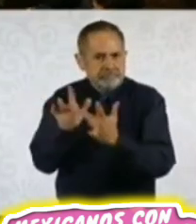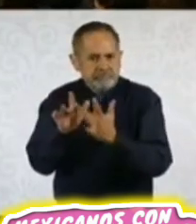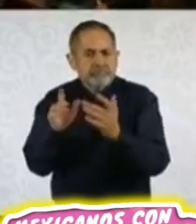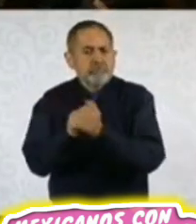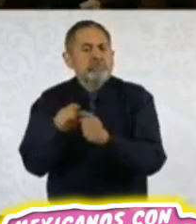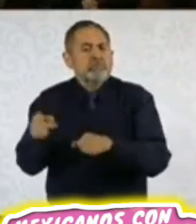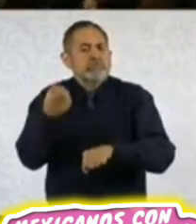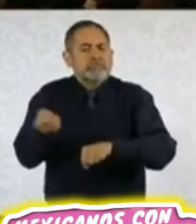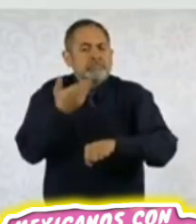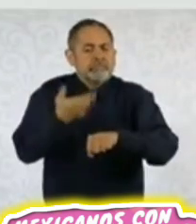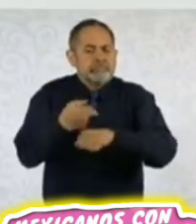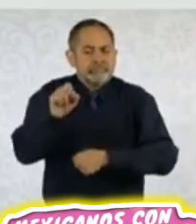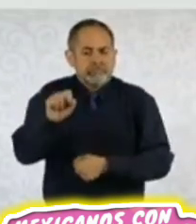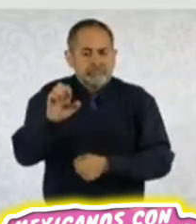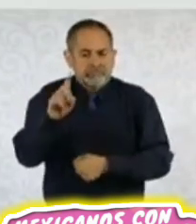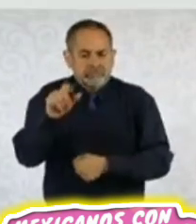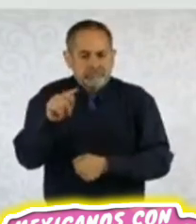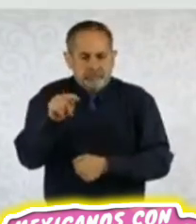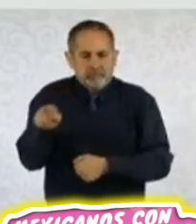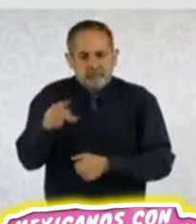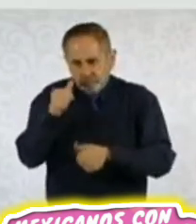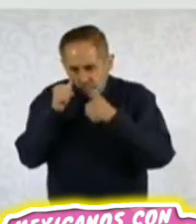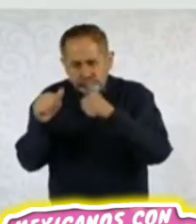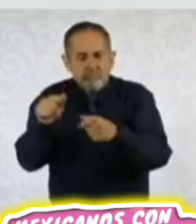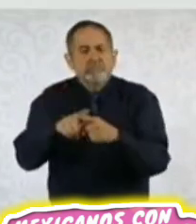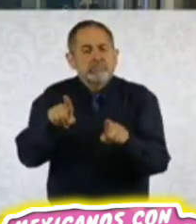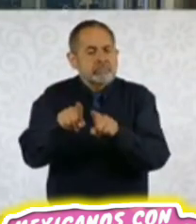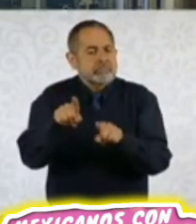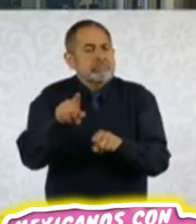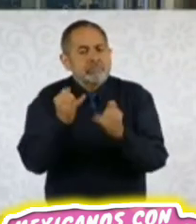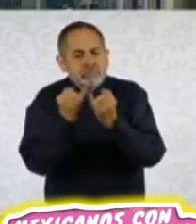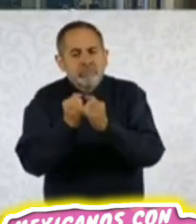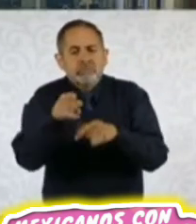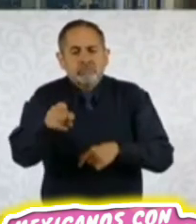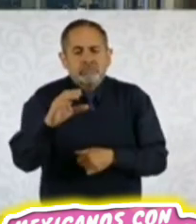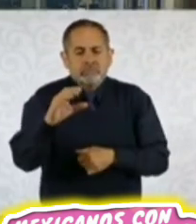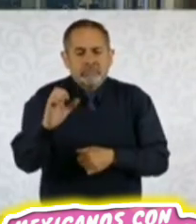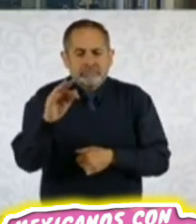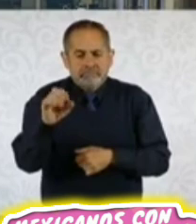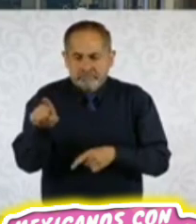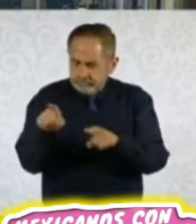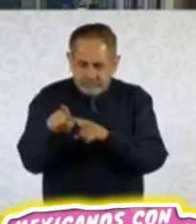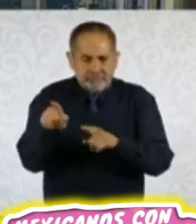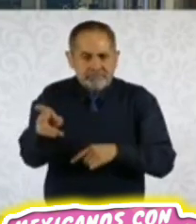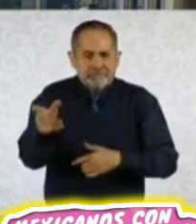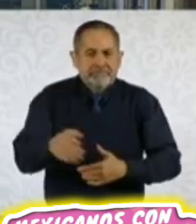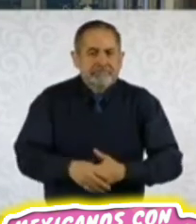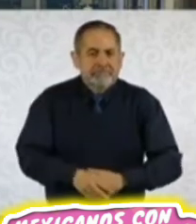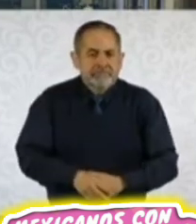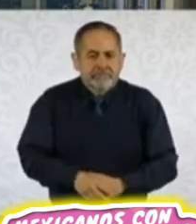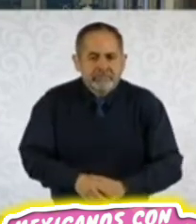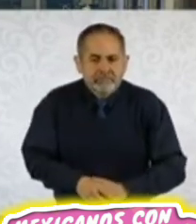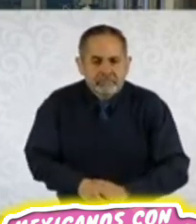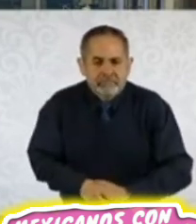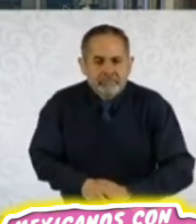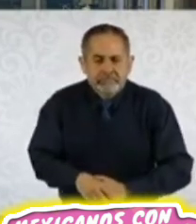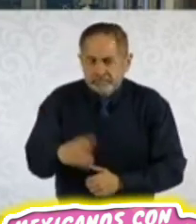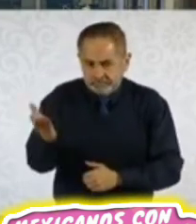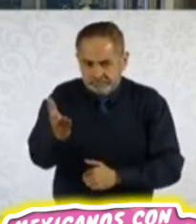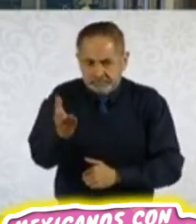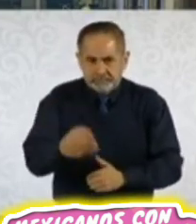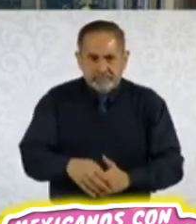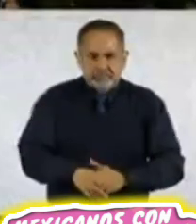secretaria de SEDATU, y también lo de CFE. Sí. A ver, ahora de este lado por acá, a ver,